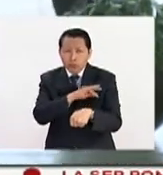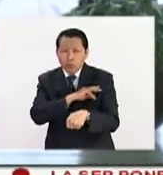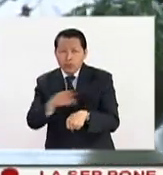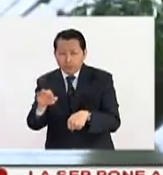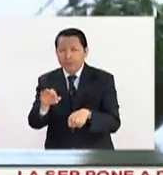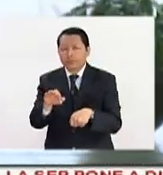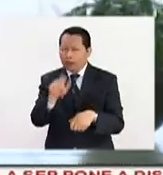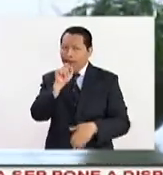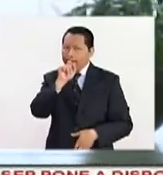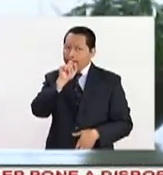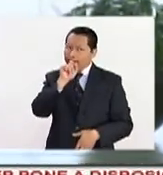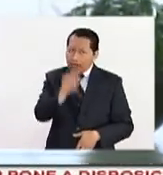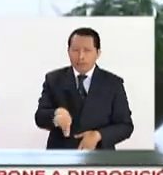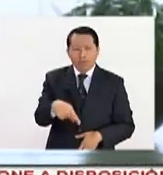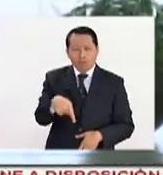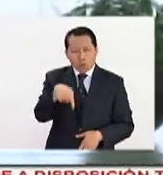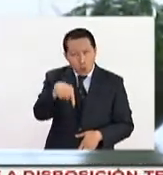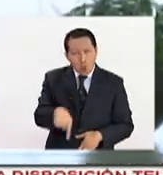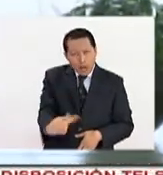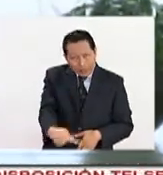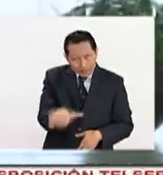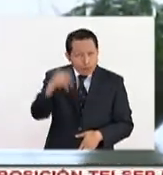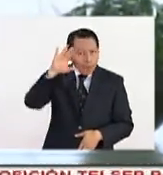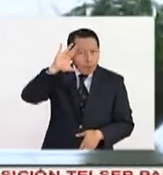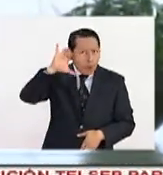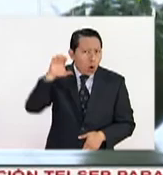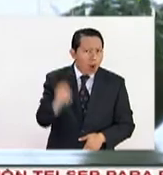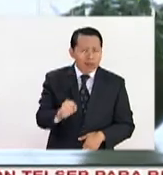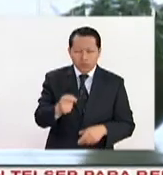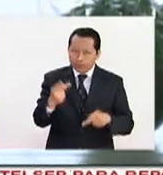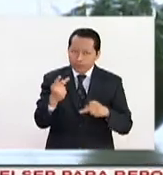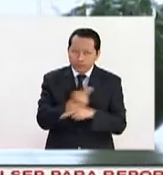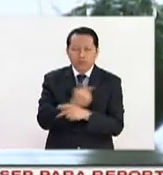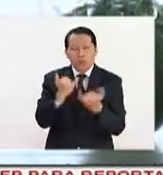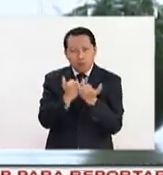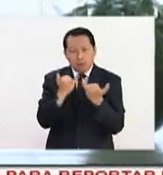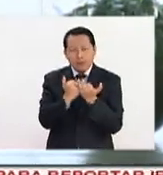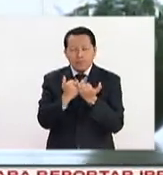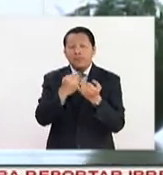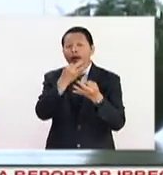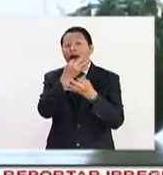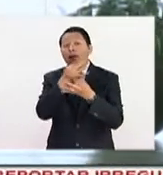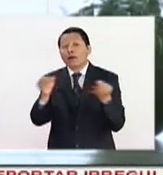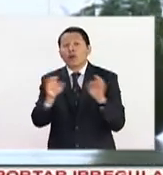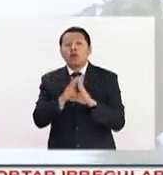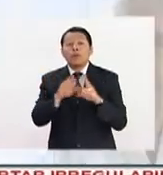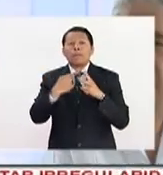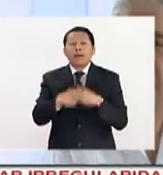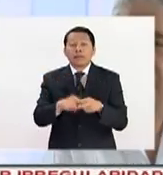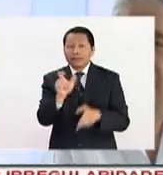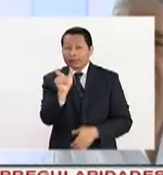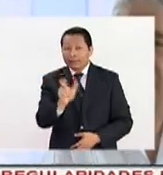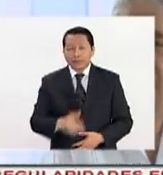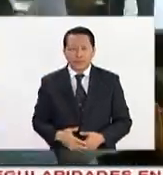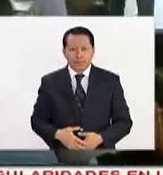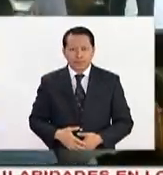lo mismo habrá de suceder aquí en Morelos. Por eso es que hoy anuncio que vamos a empezar a entregar las tarjetas.